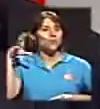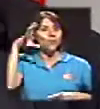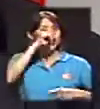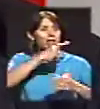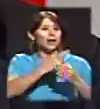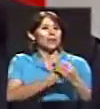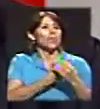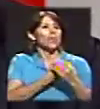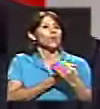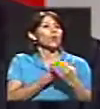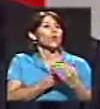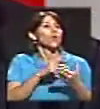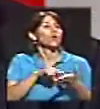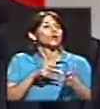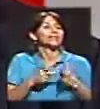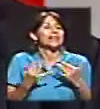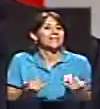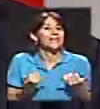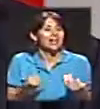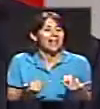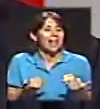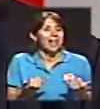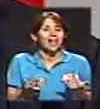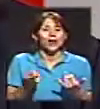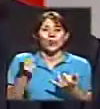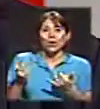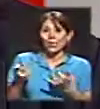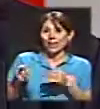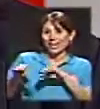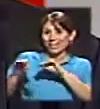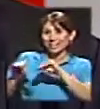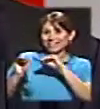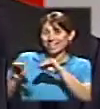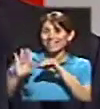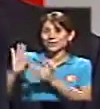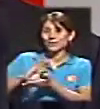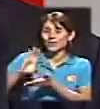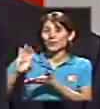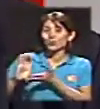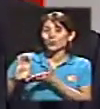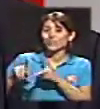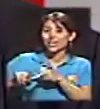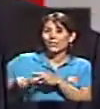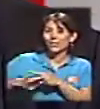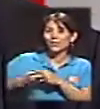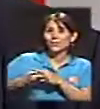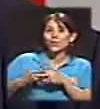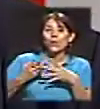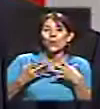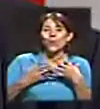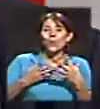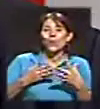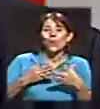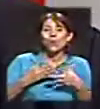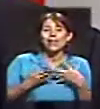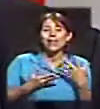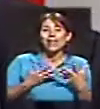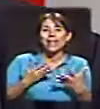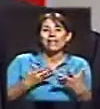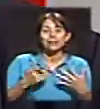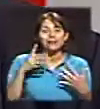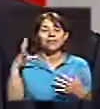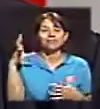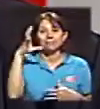lo que don Edgar enseña en sus cursos de introducción y de microeconomía. Se logra palpar ahí, va 86